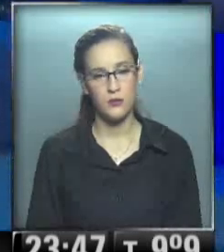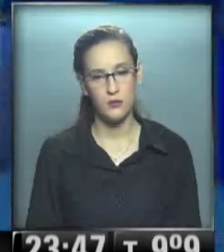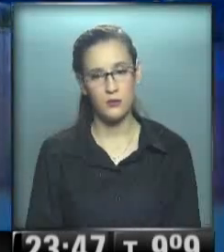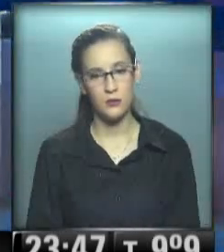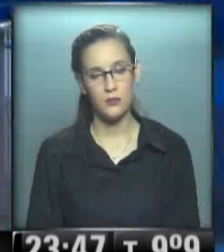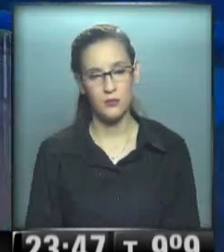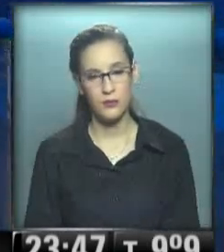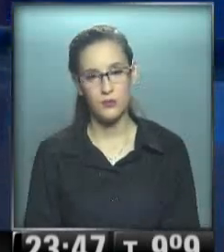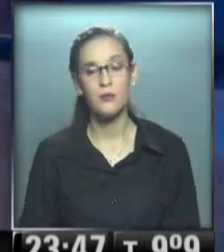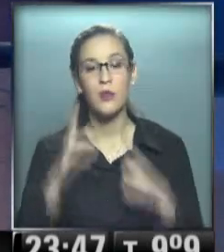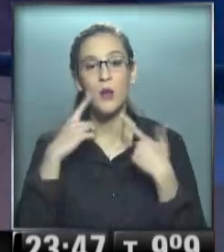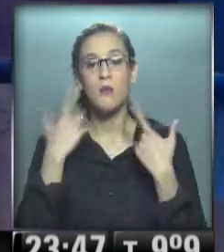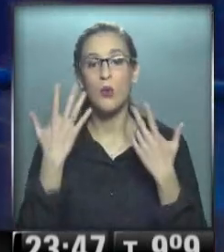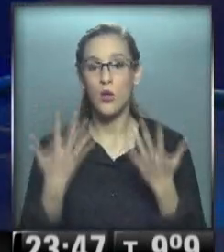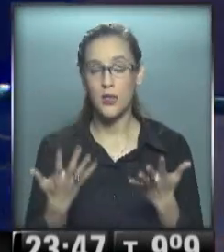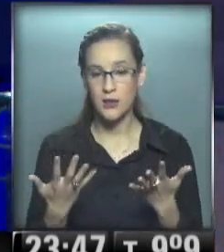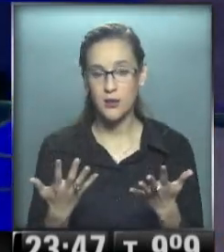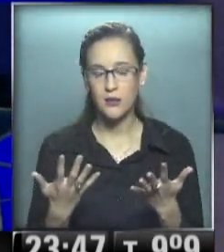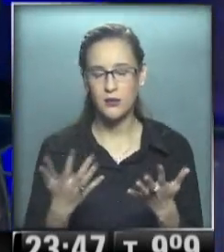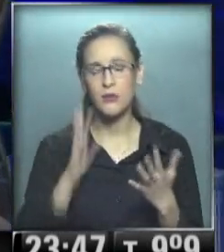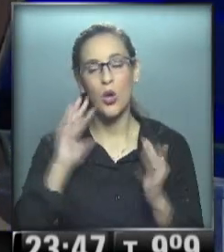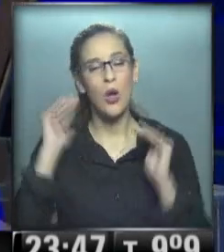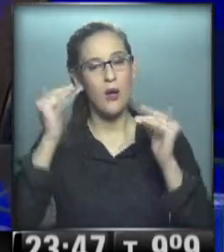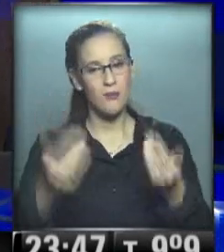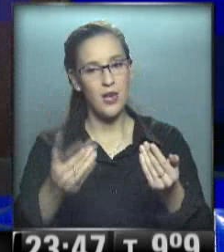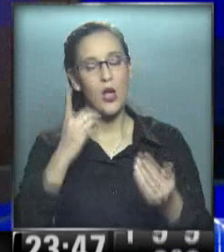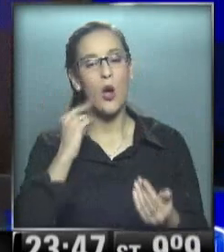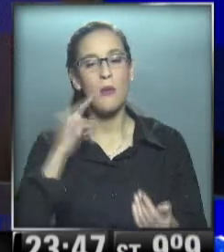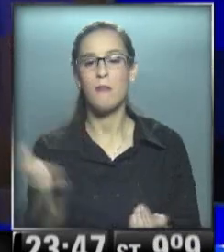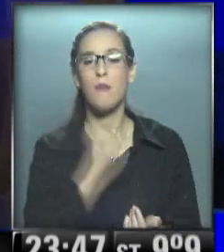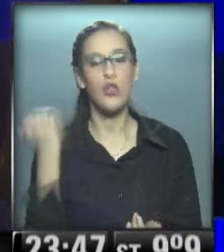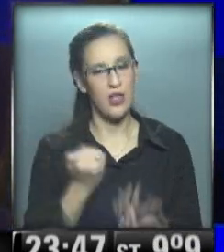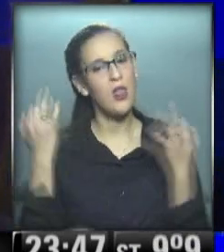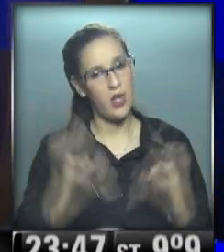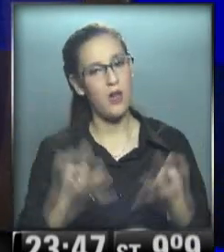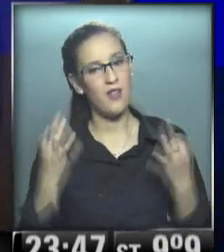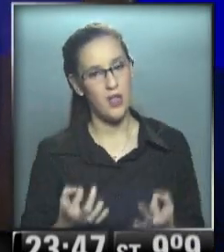Y allí está, esta edición de Sudestada que conmemora uno de los grandes en serio que tiene esta profesión